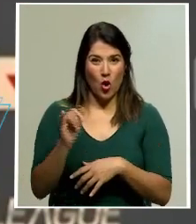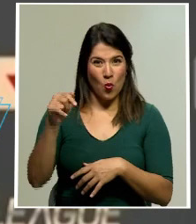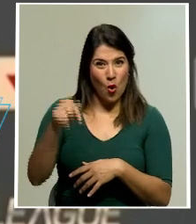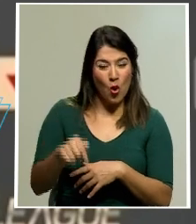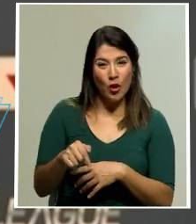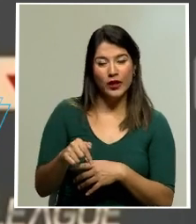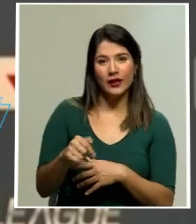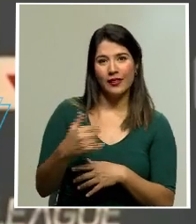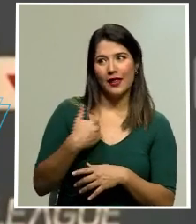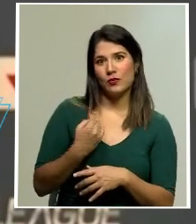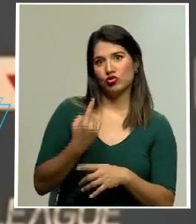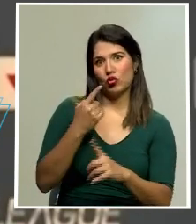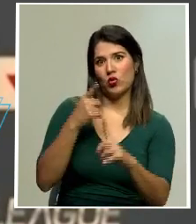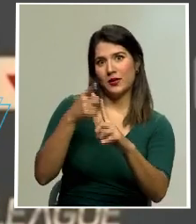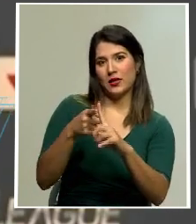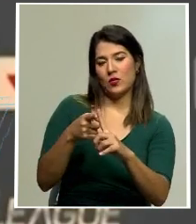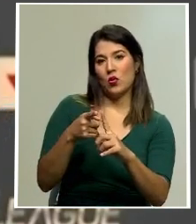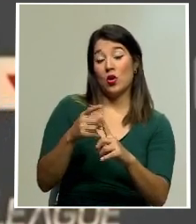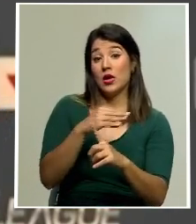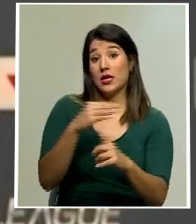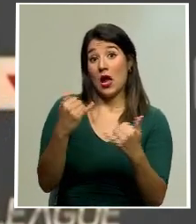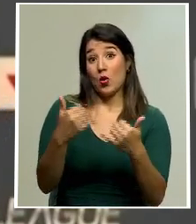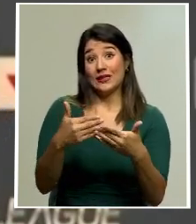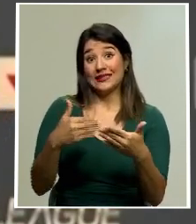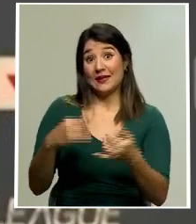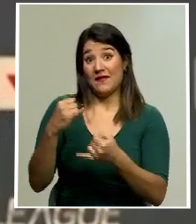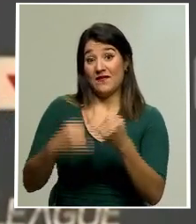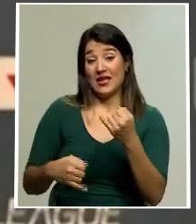jugando por algo y que bueno, estamos en una semifinal de un torneo